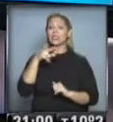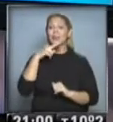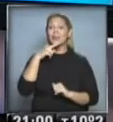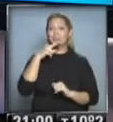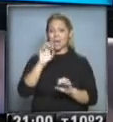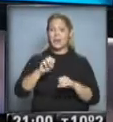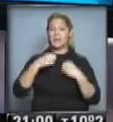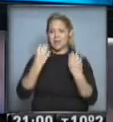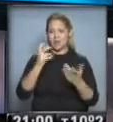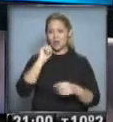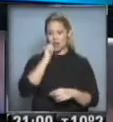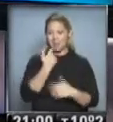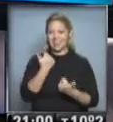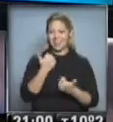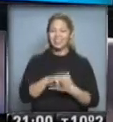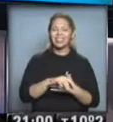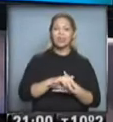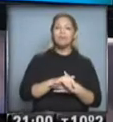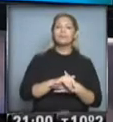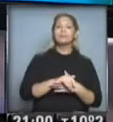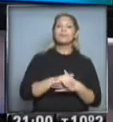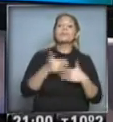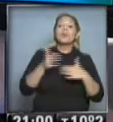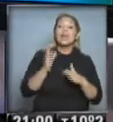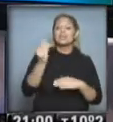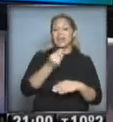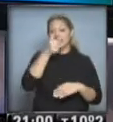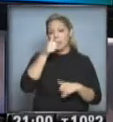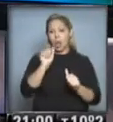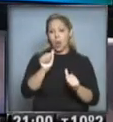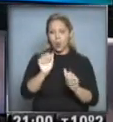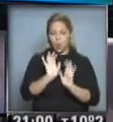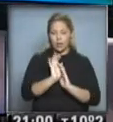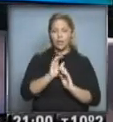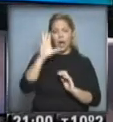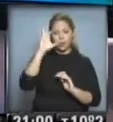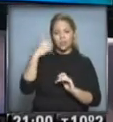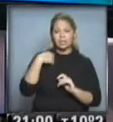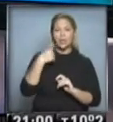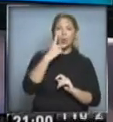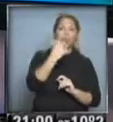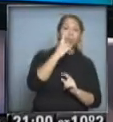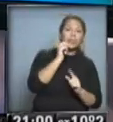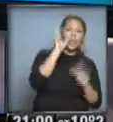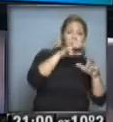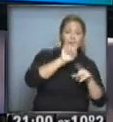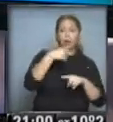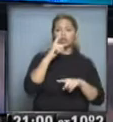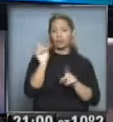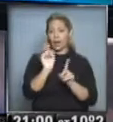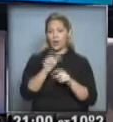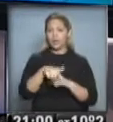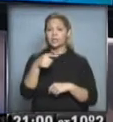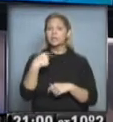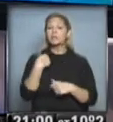definitivamente las condiciones meteorológicas no corre peligro por el momento el fin de semana recuerden un día sí y un día no de lluvias aquí en la ciudad buenos aires